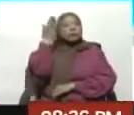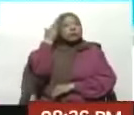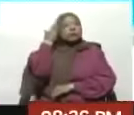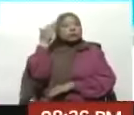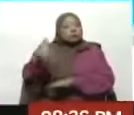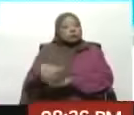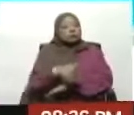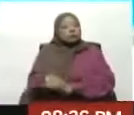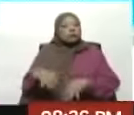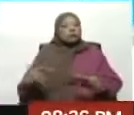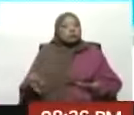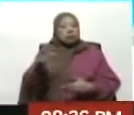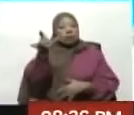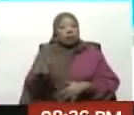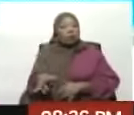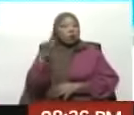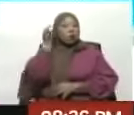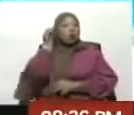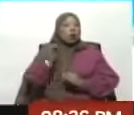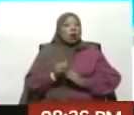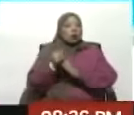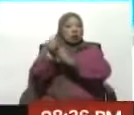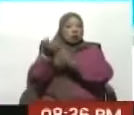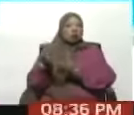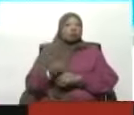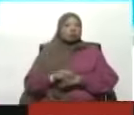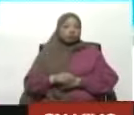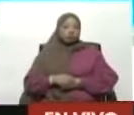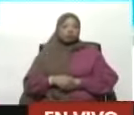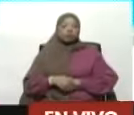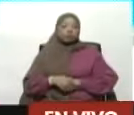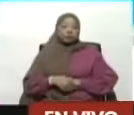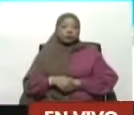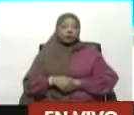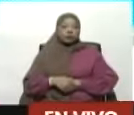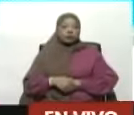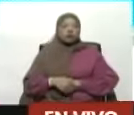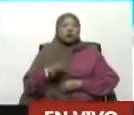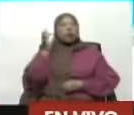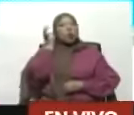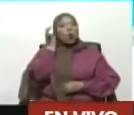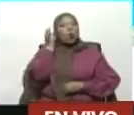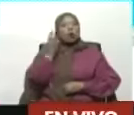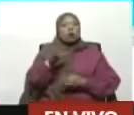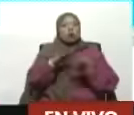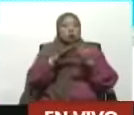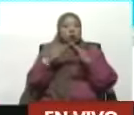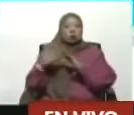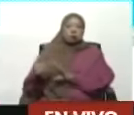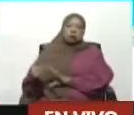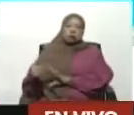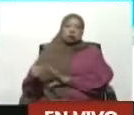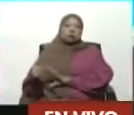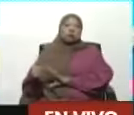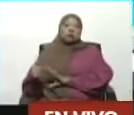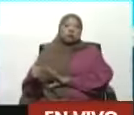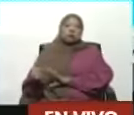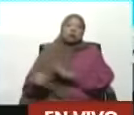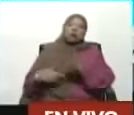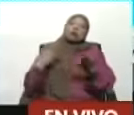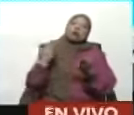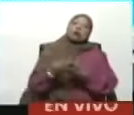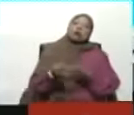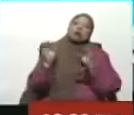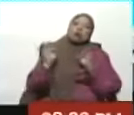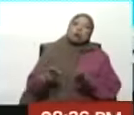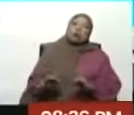calle? La jefa, el líder, con las jefas y jefes de comunidad. Diosdado Cabello